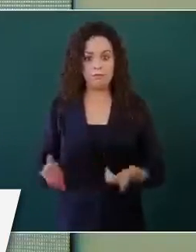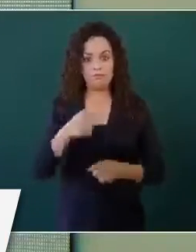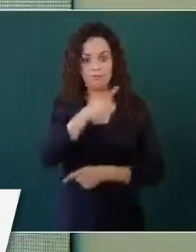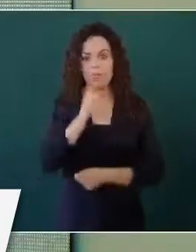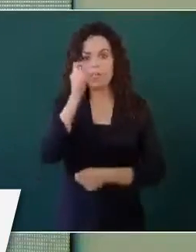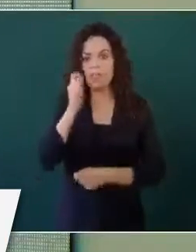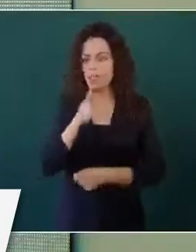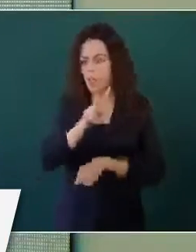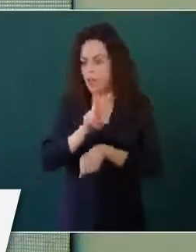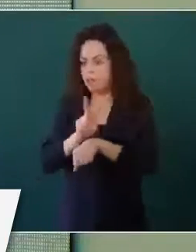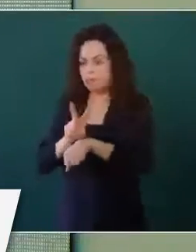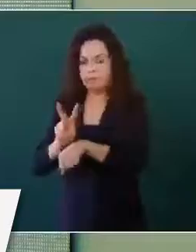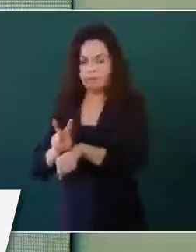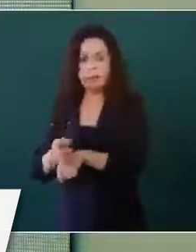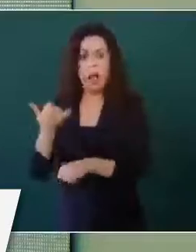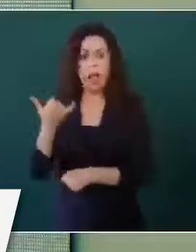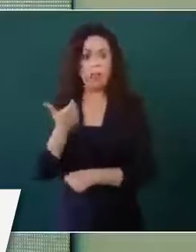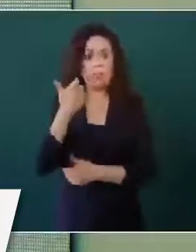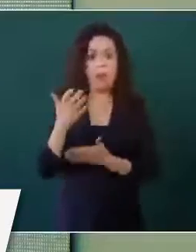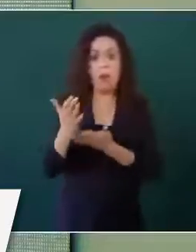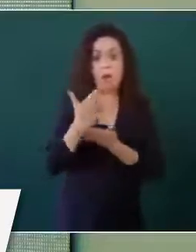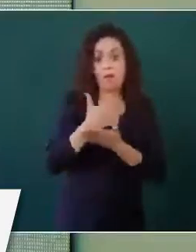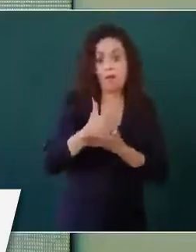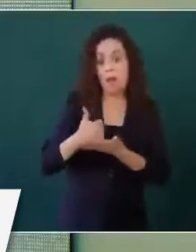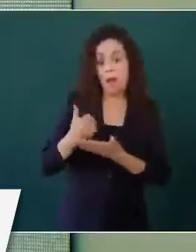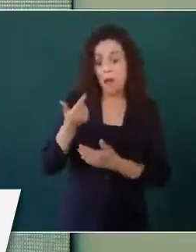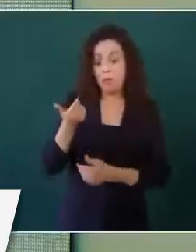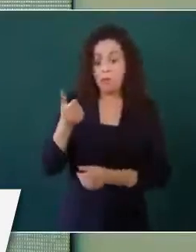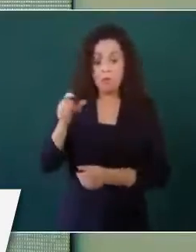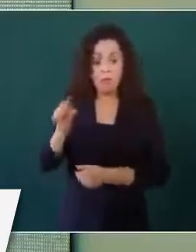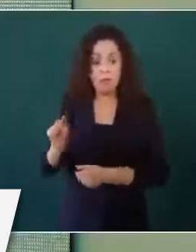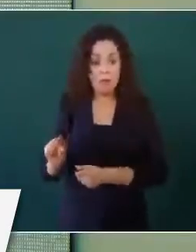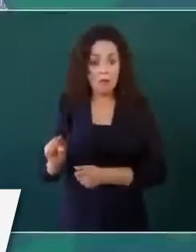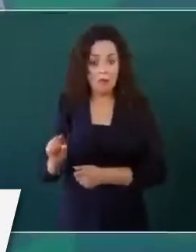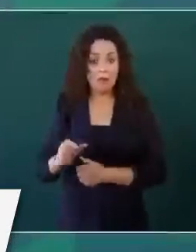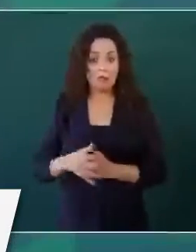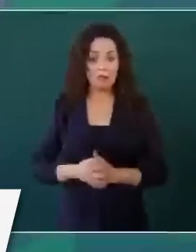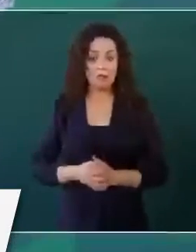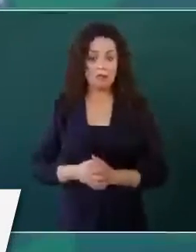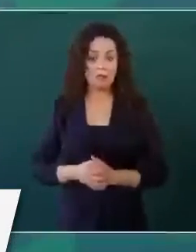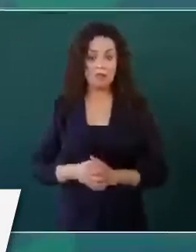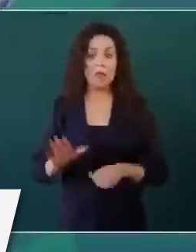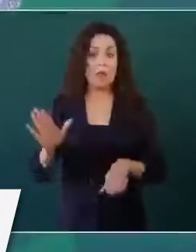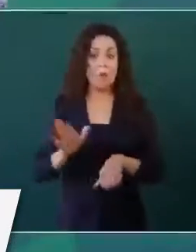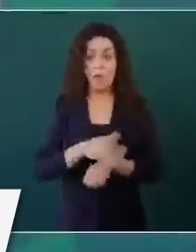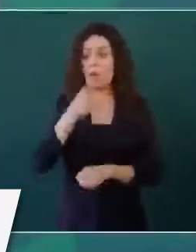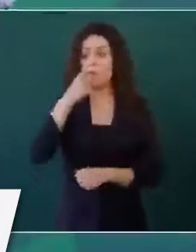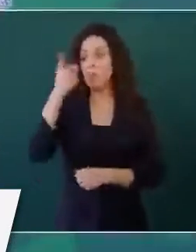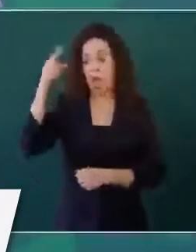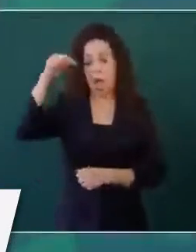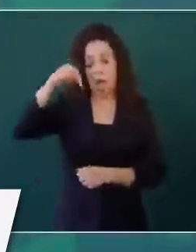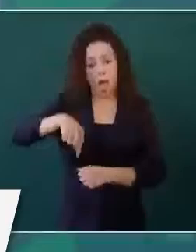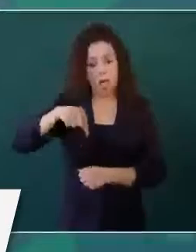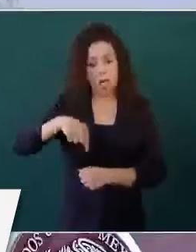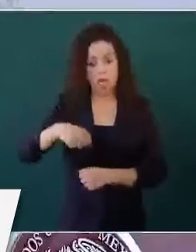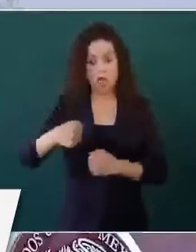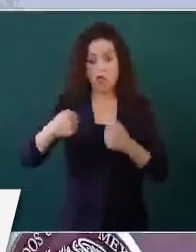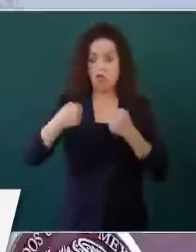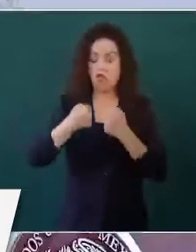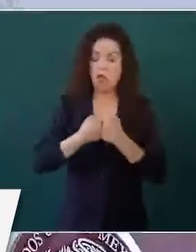Y salario mínimo, porque también se hablaba de que aquí en la frontera se